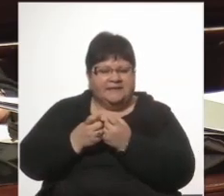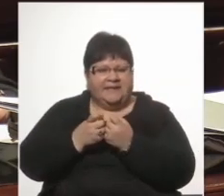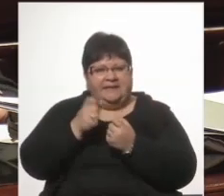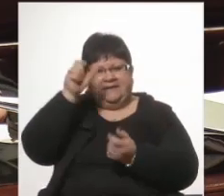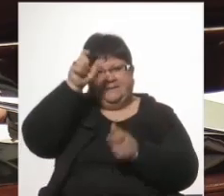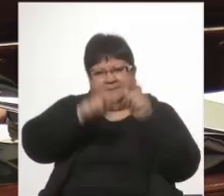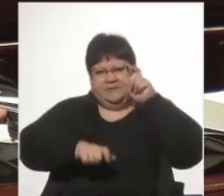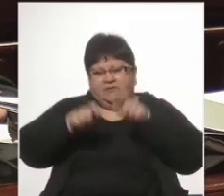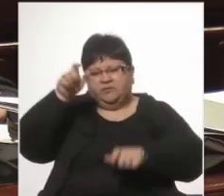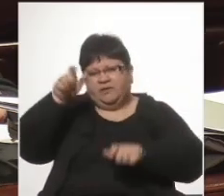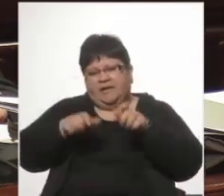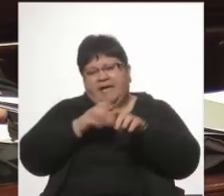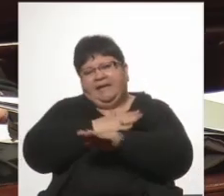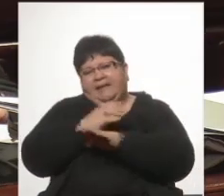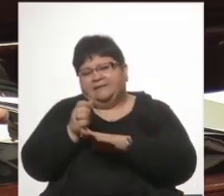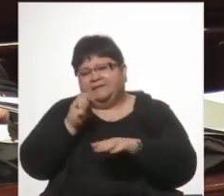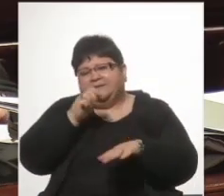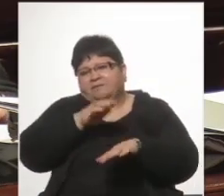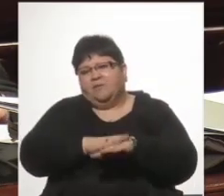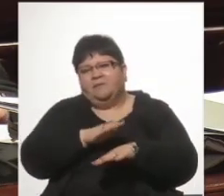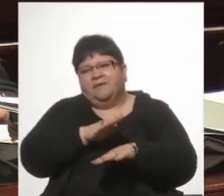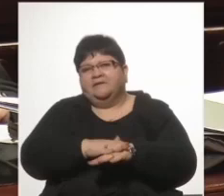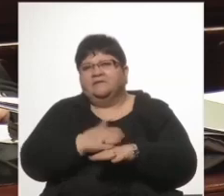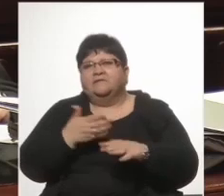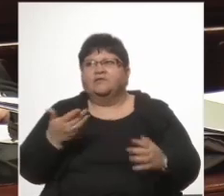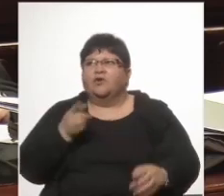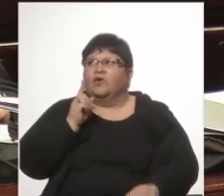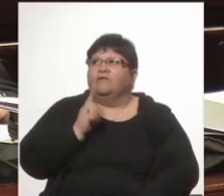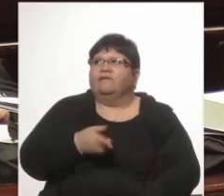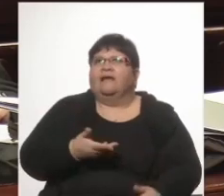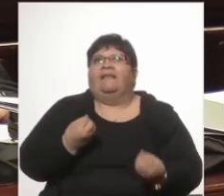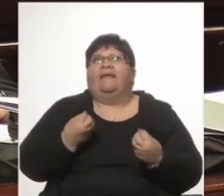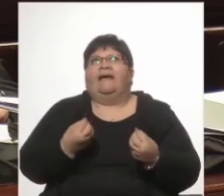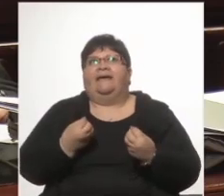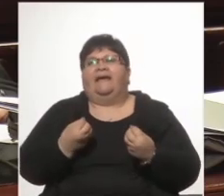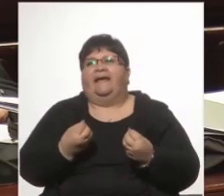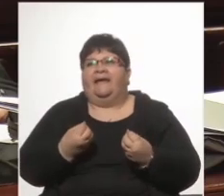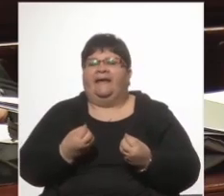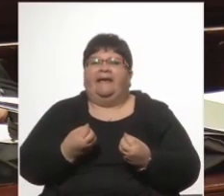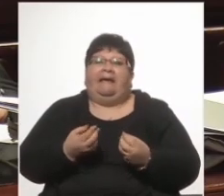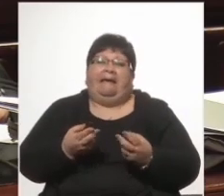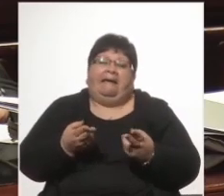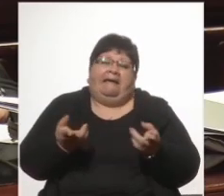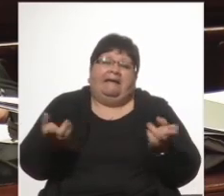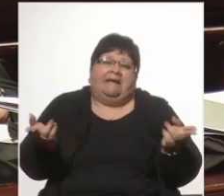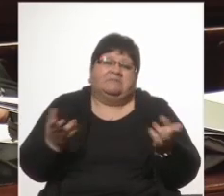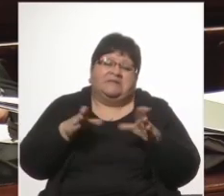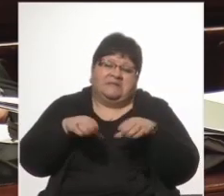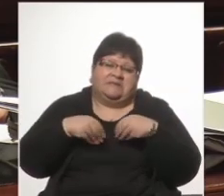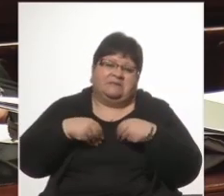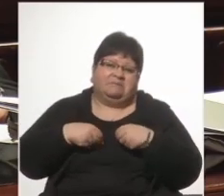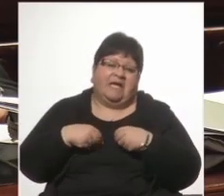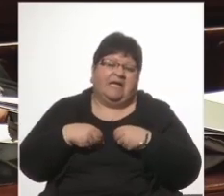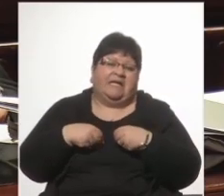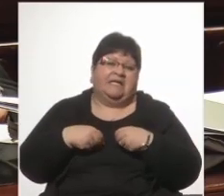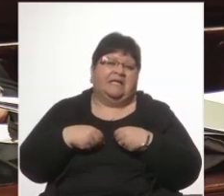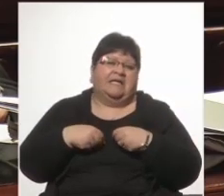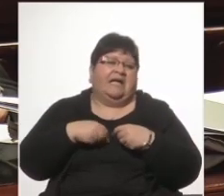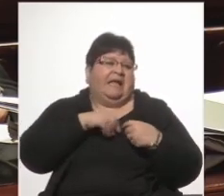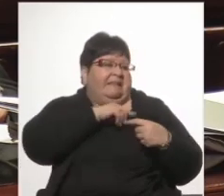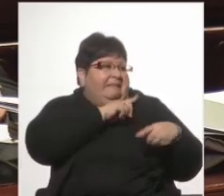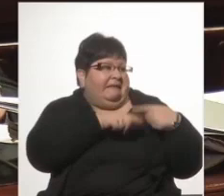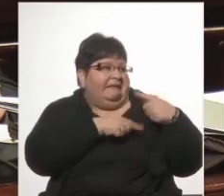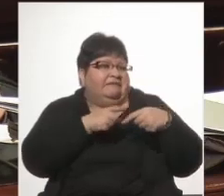momento obligada a consumir un menú político insulso, cuando no destructivo, de las tradiciones sociales, políticas